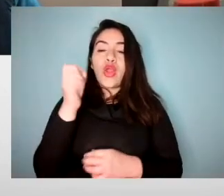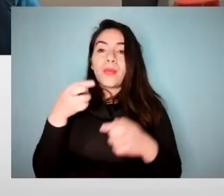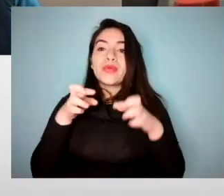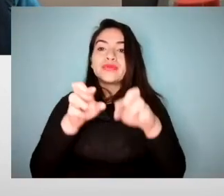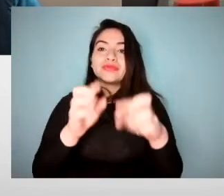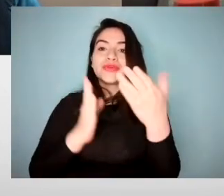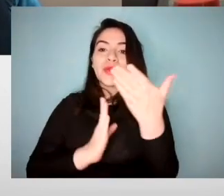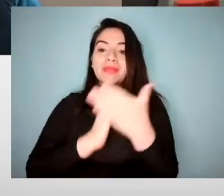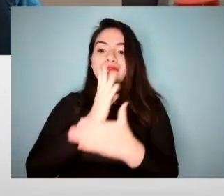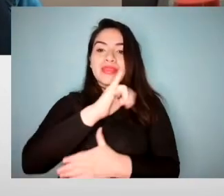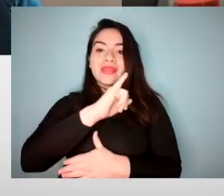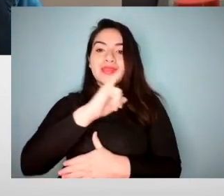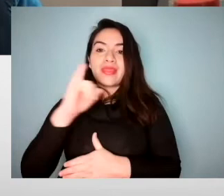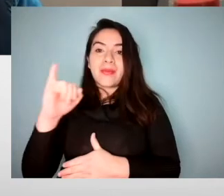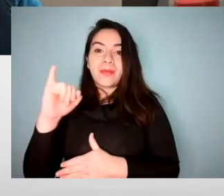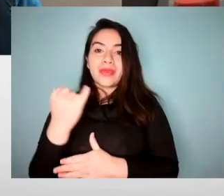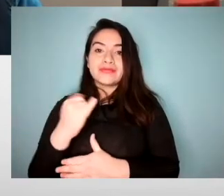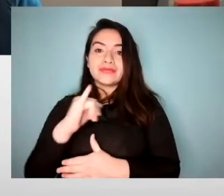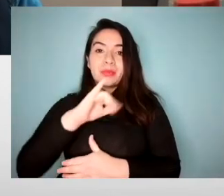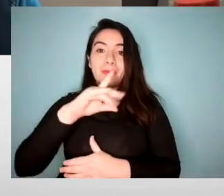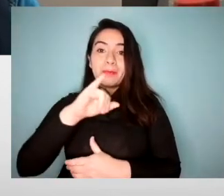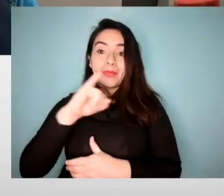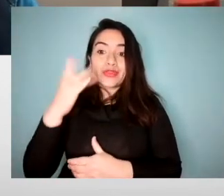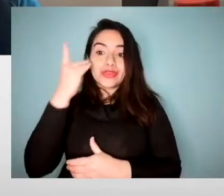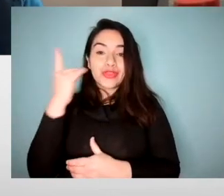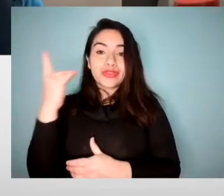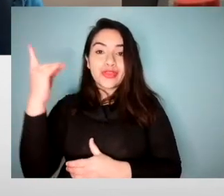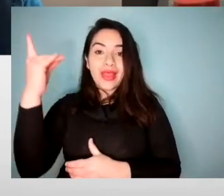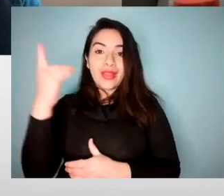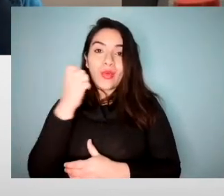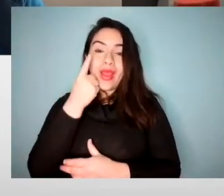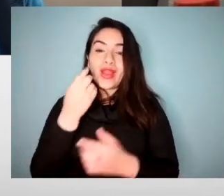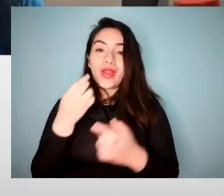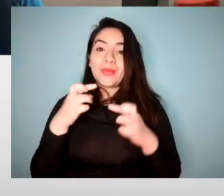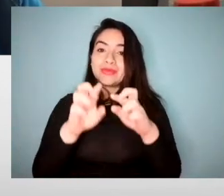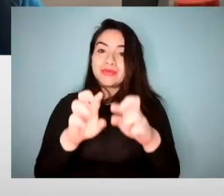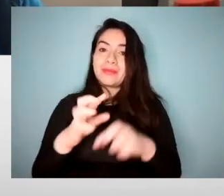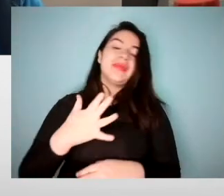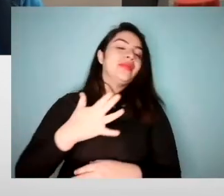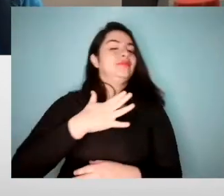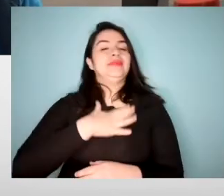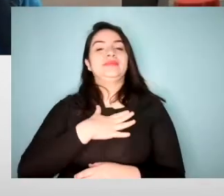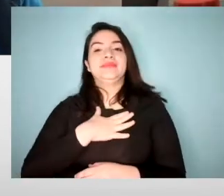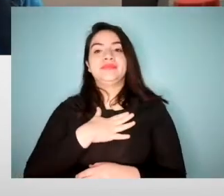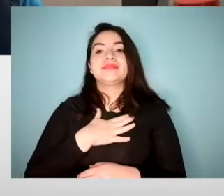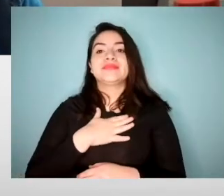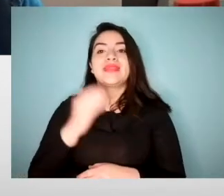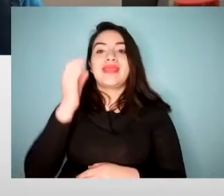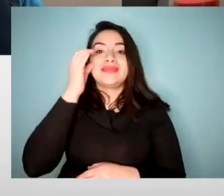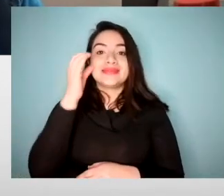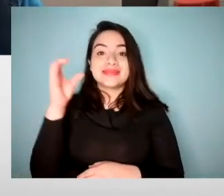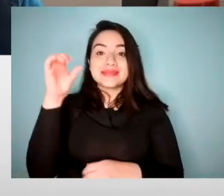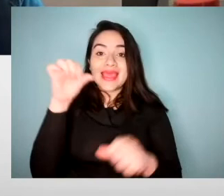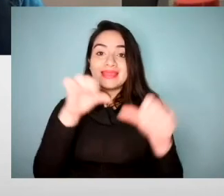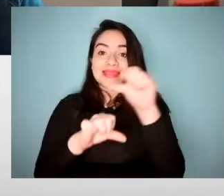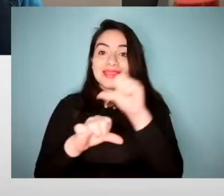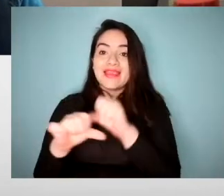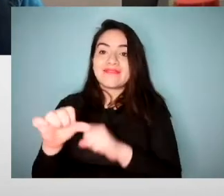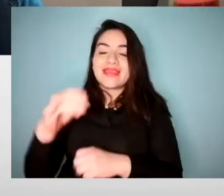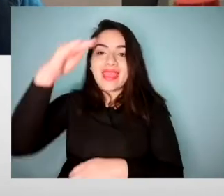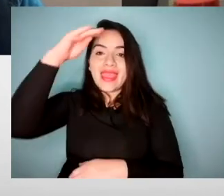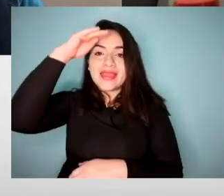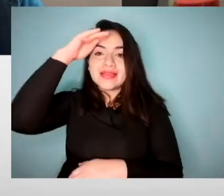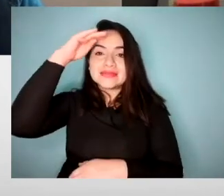estos dos postdoctorados? Sí, yo creo que para mí como científica fue una